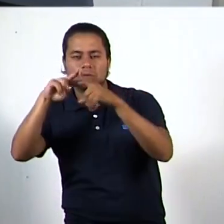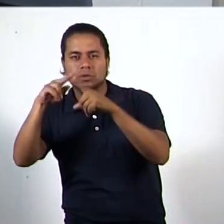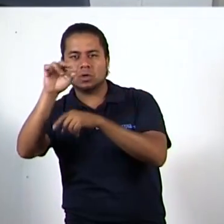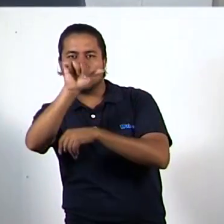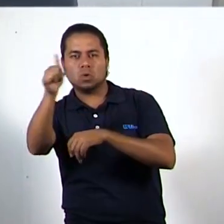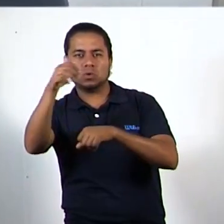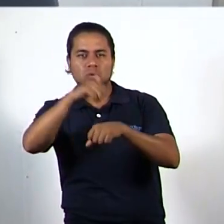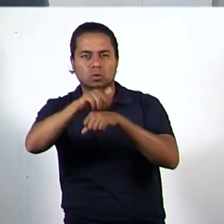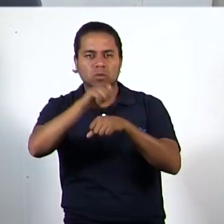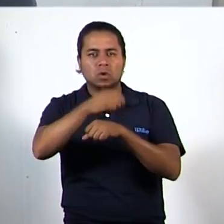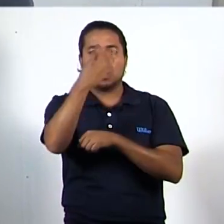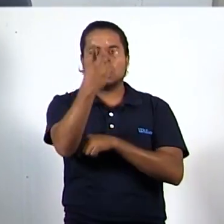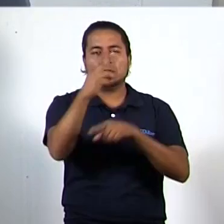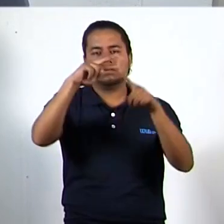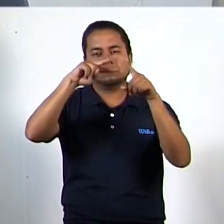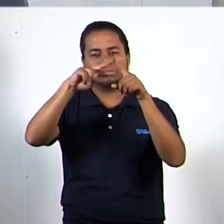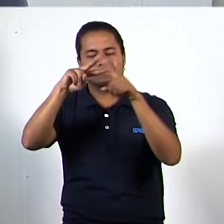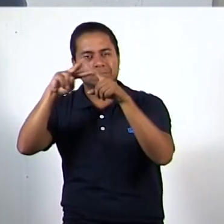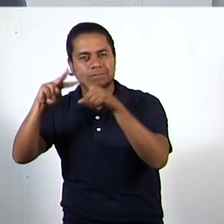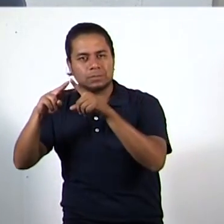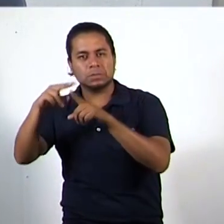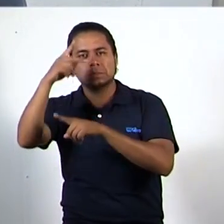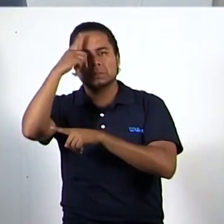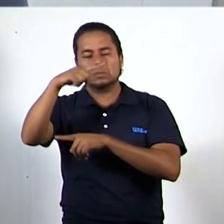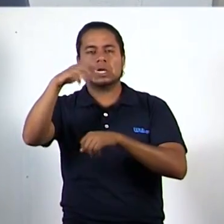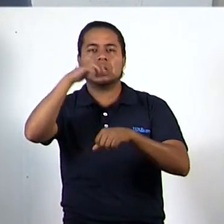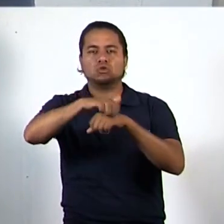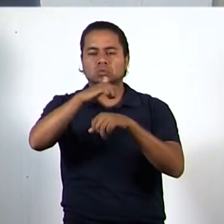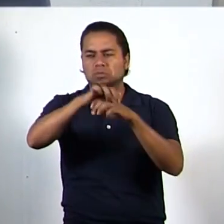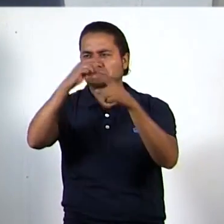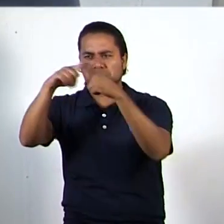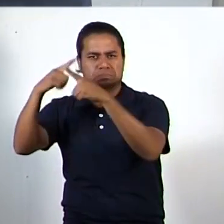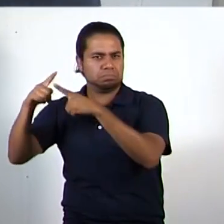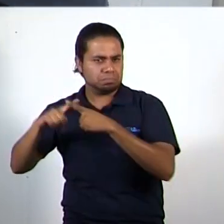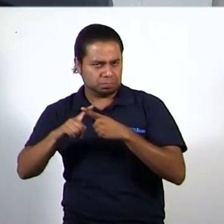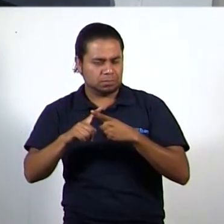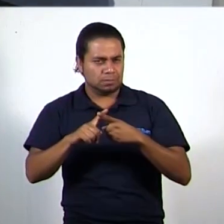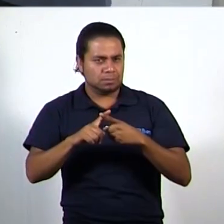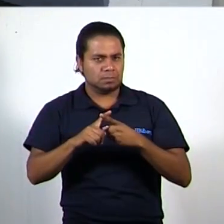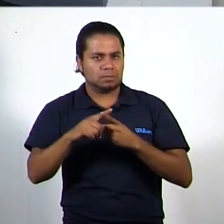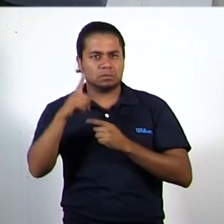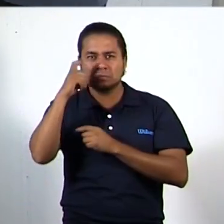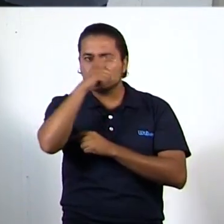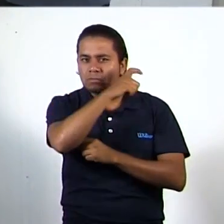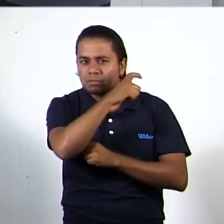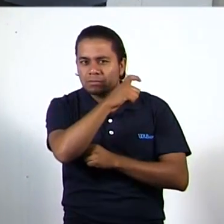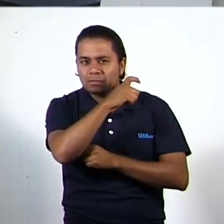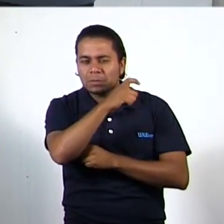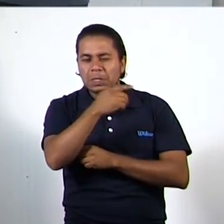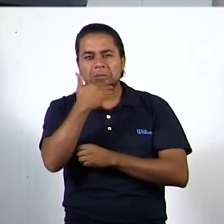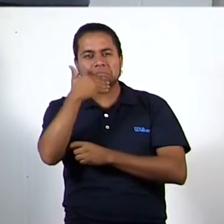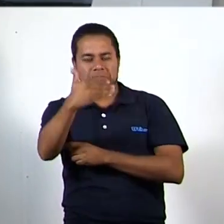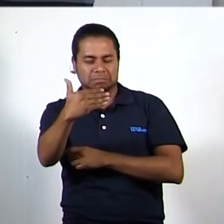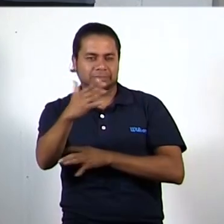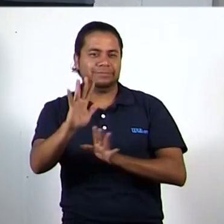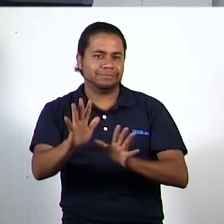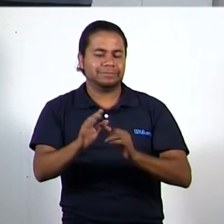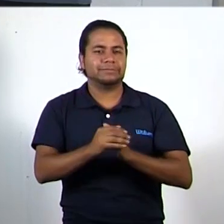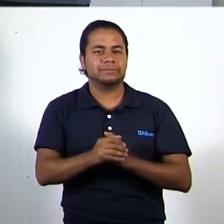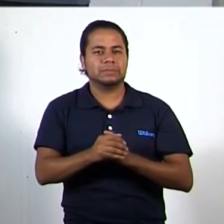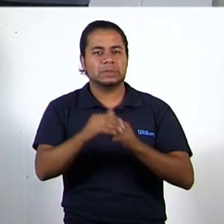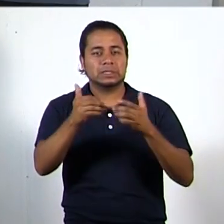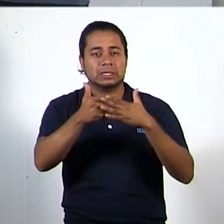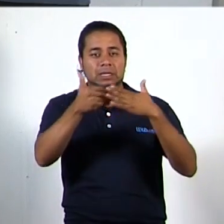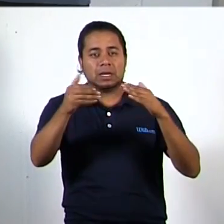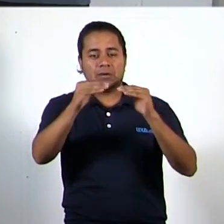otro, utilizan tres símbolos de ellos para representar otros más. ¿Es difícil? Bien, vamos a